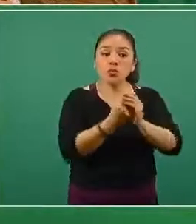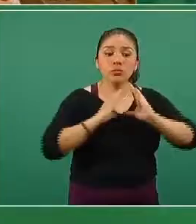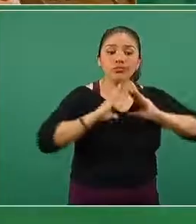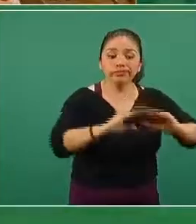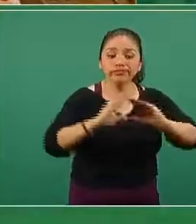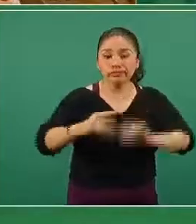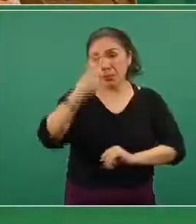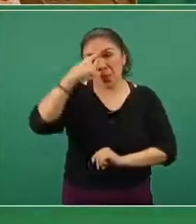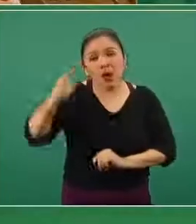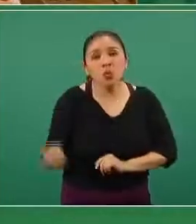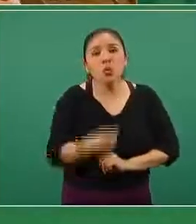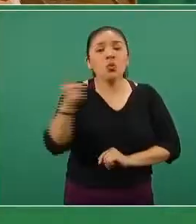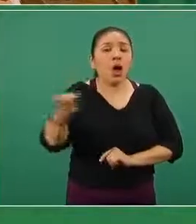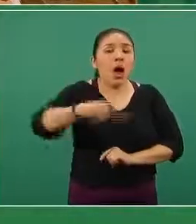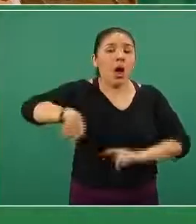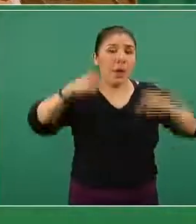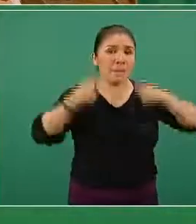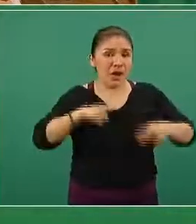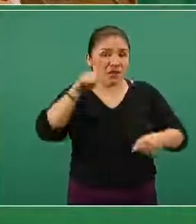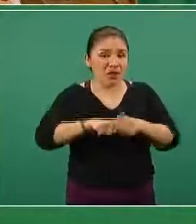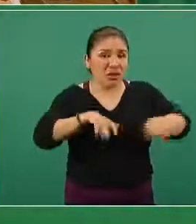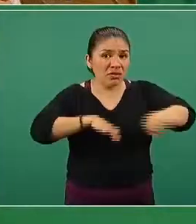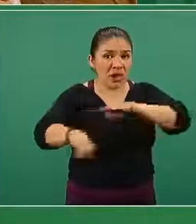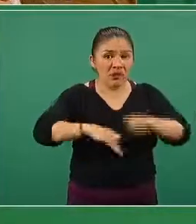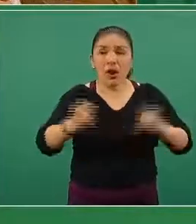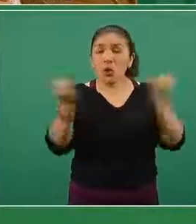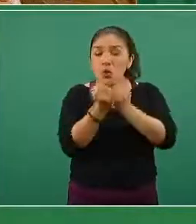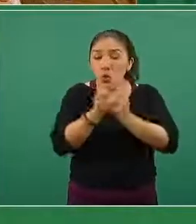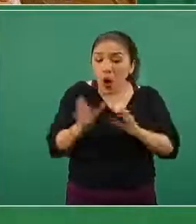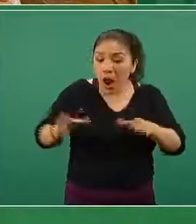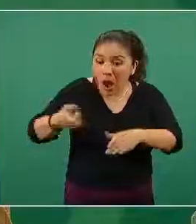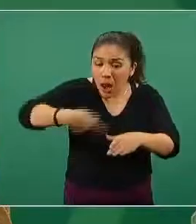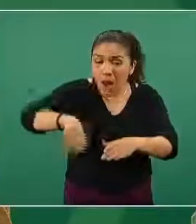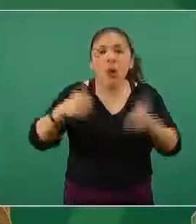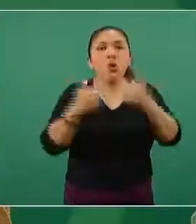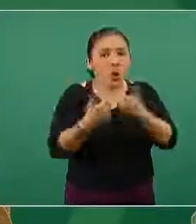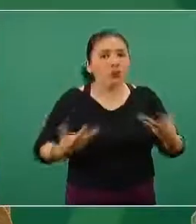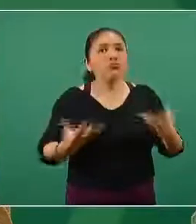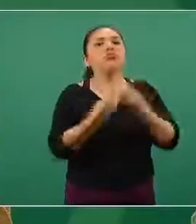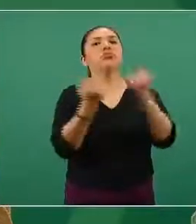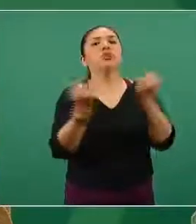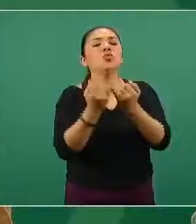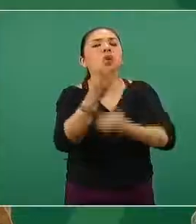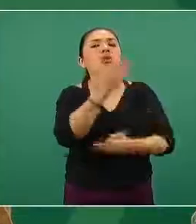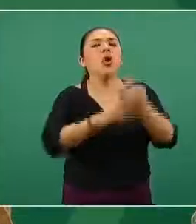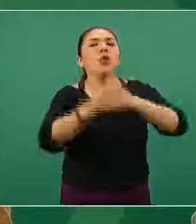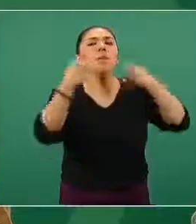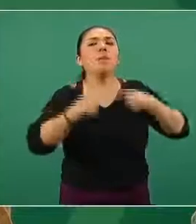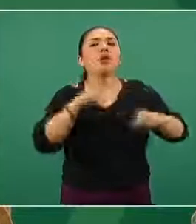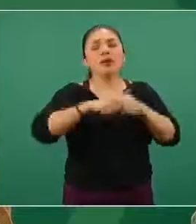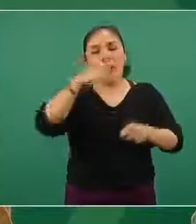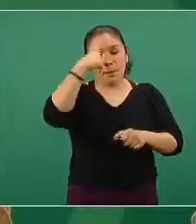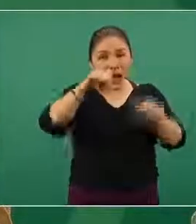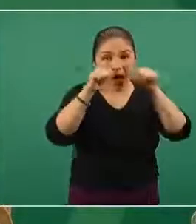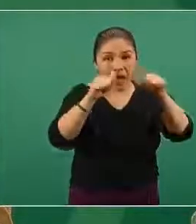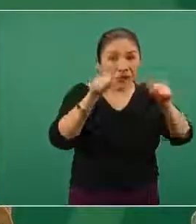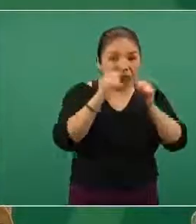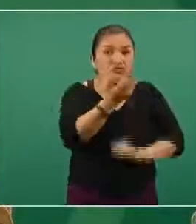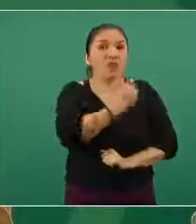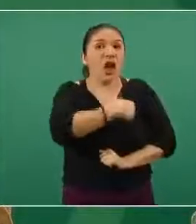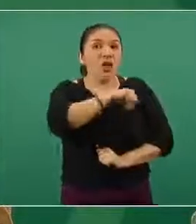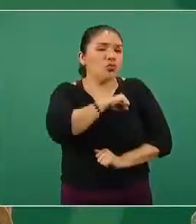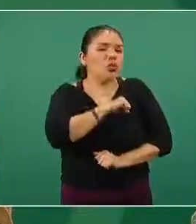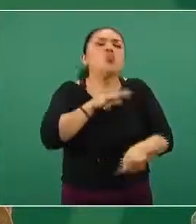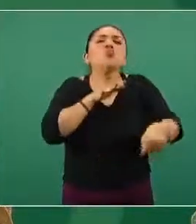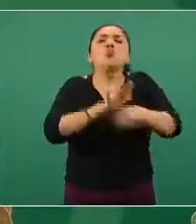constante a este personal, y no solo a este personal, sino a todos los que integramos la gran familia de los servicios de salud